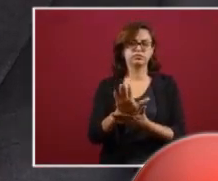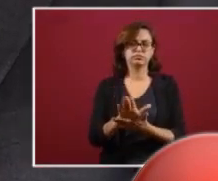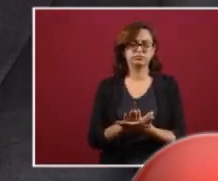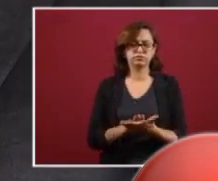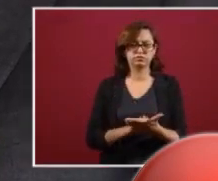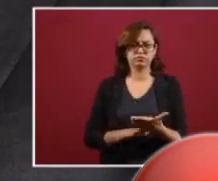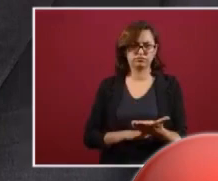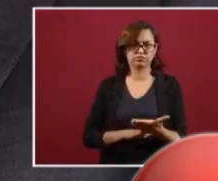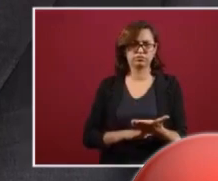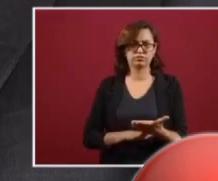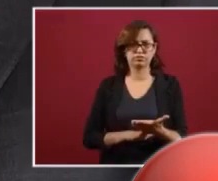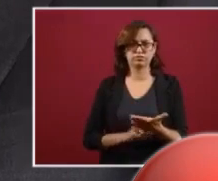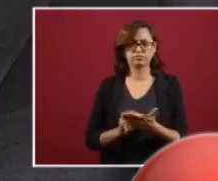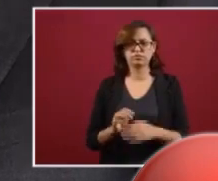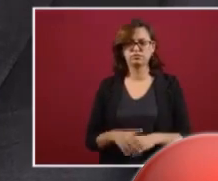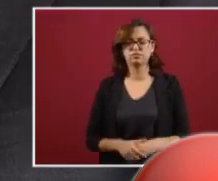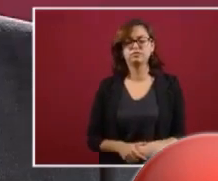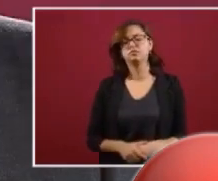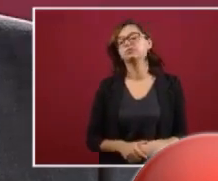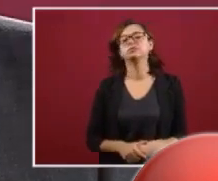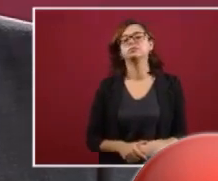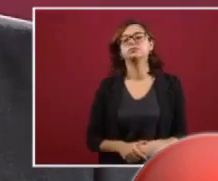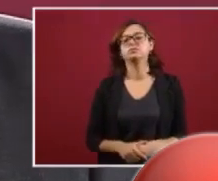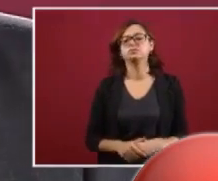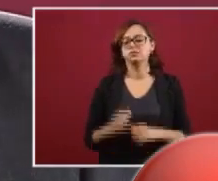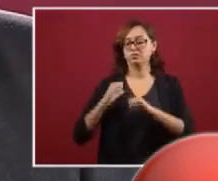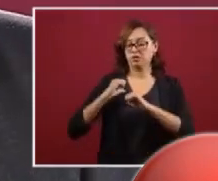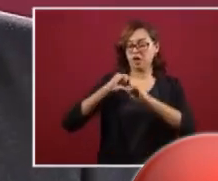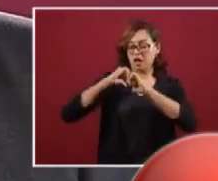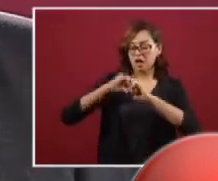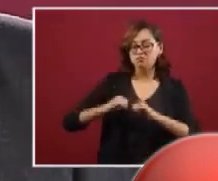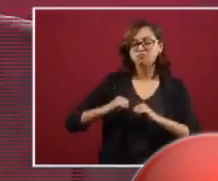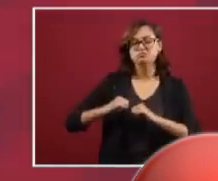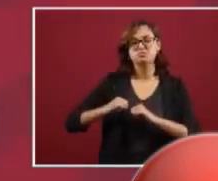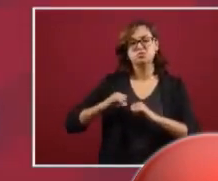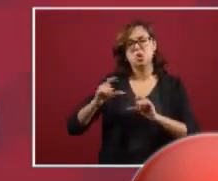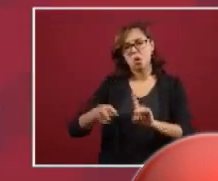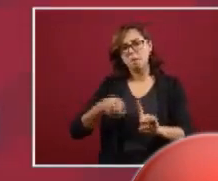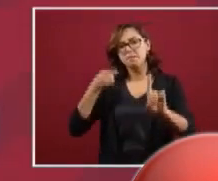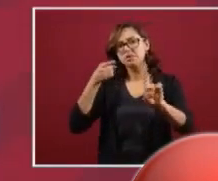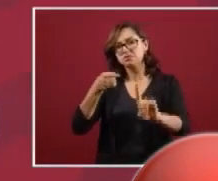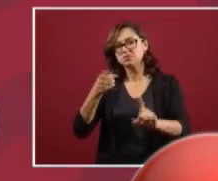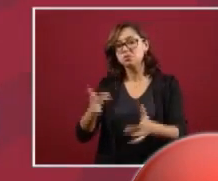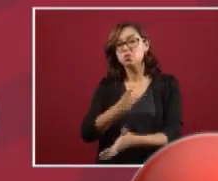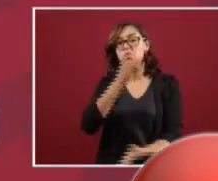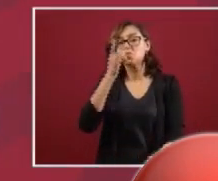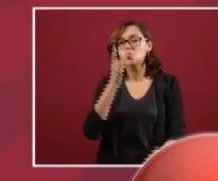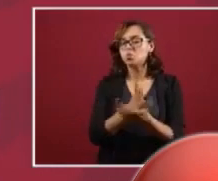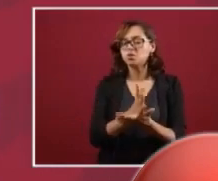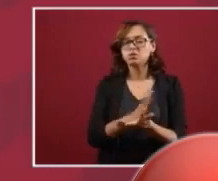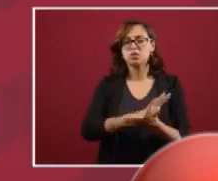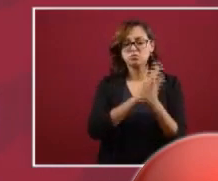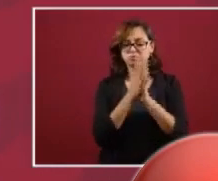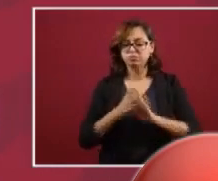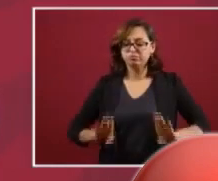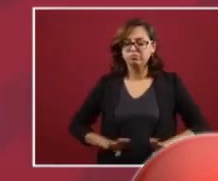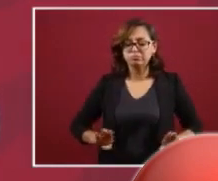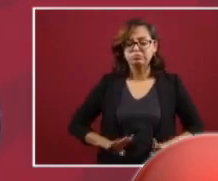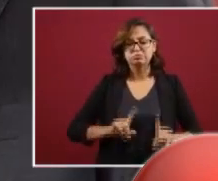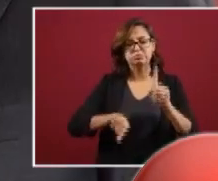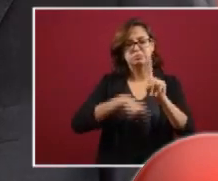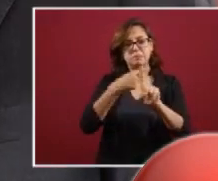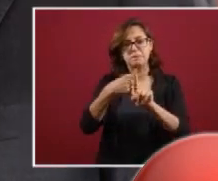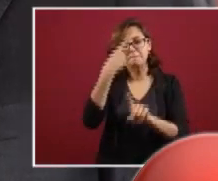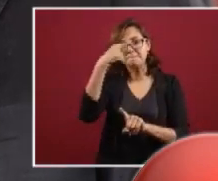y el poder solo tiene sentido y se convierte en virtud cuando se pone al servicio de los demás